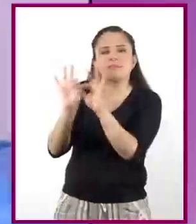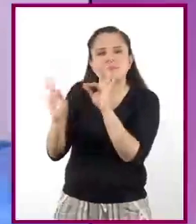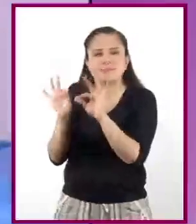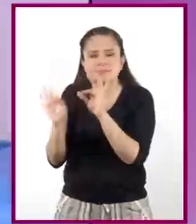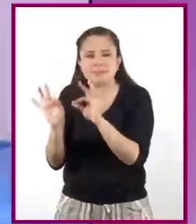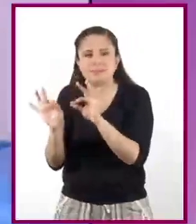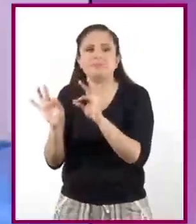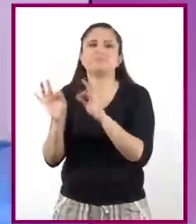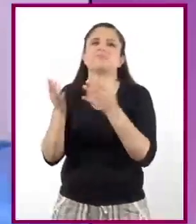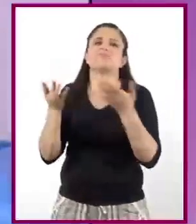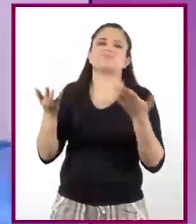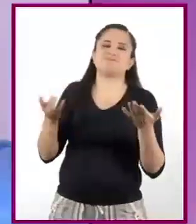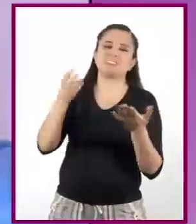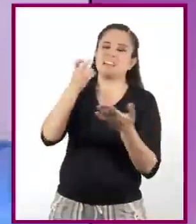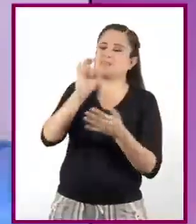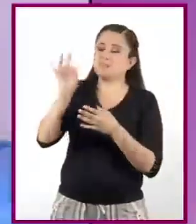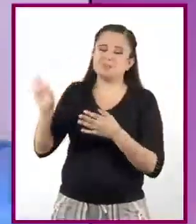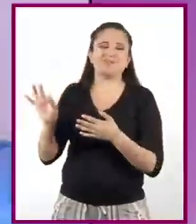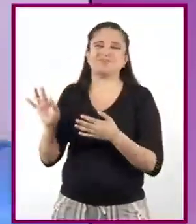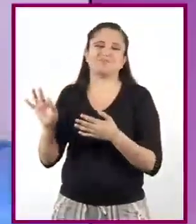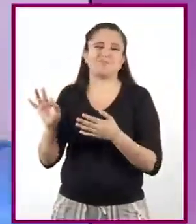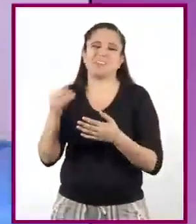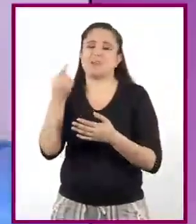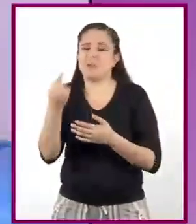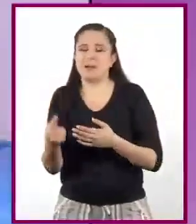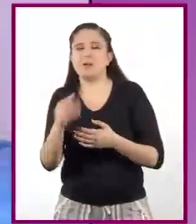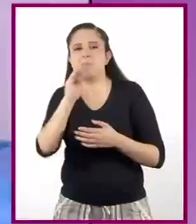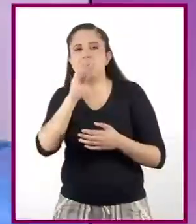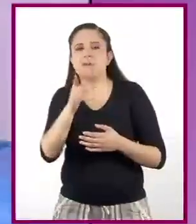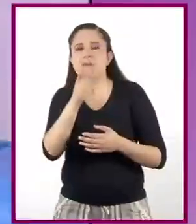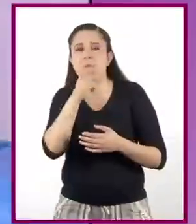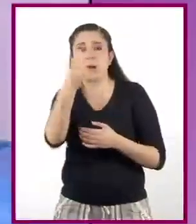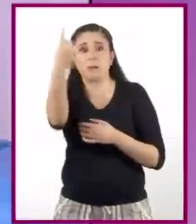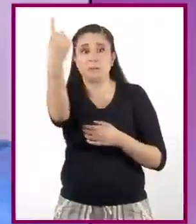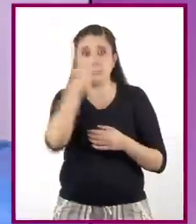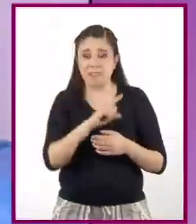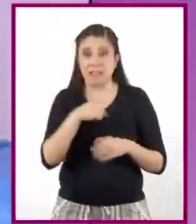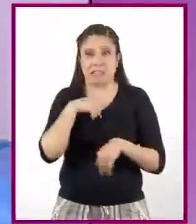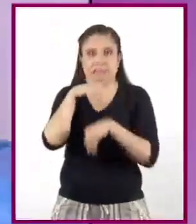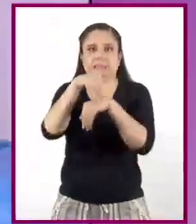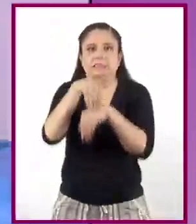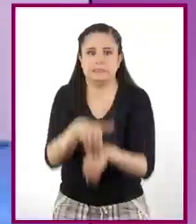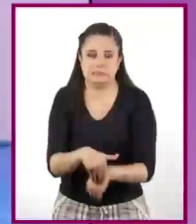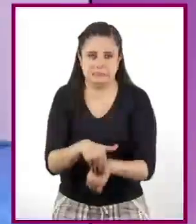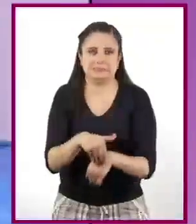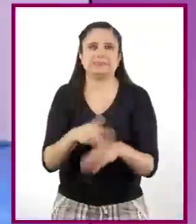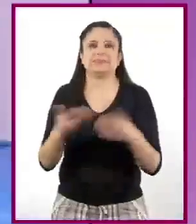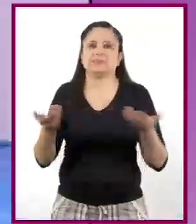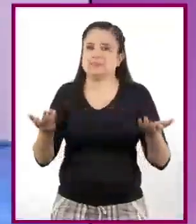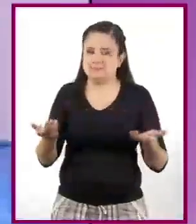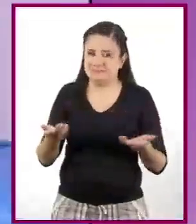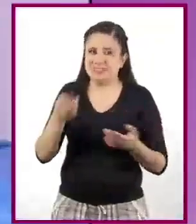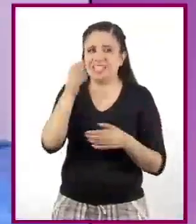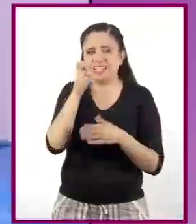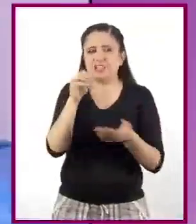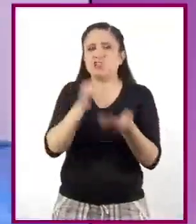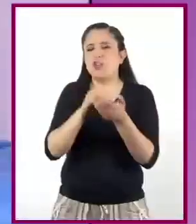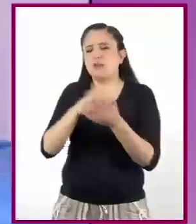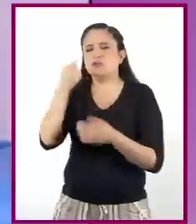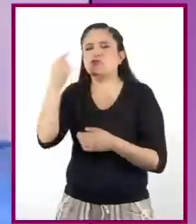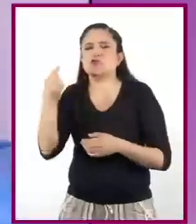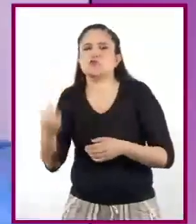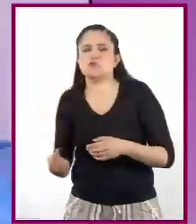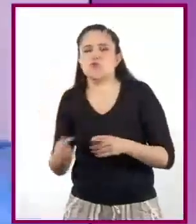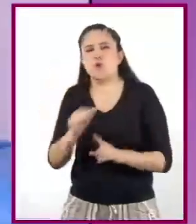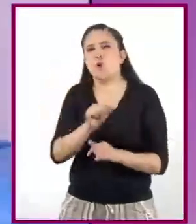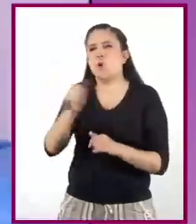significativamente. De hecho, normalmente cuando estamos pequeñitos, pues si papá o mamá da una orden, debemos obedecerla, ¿no? Entonces todavía estamos sujetos